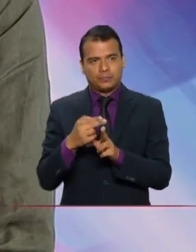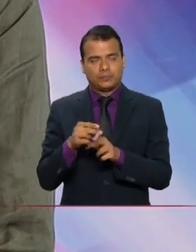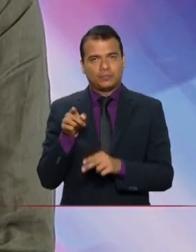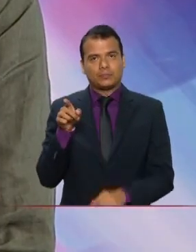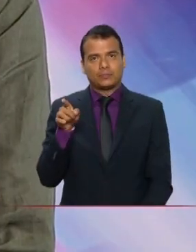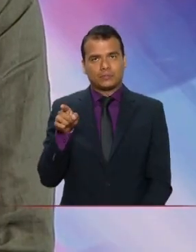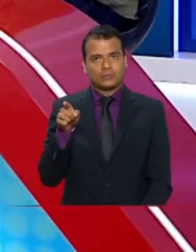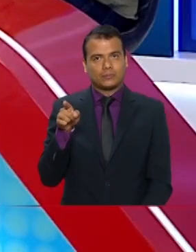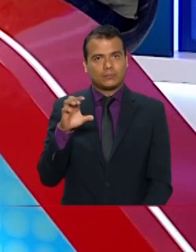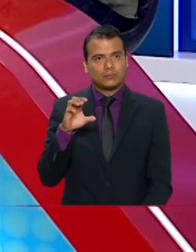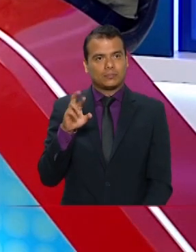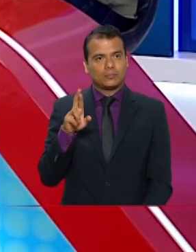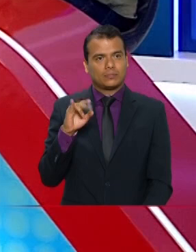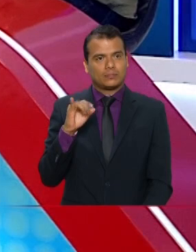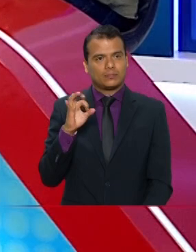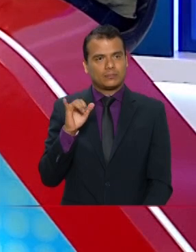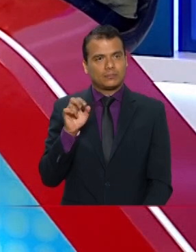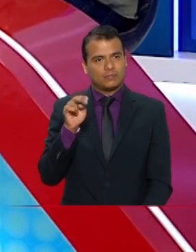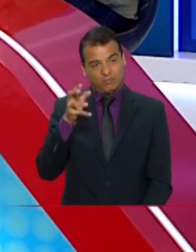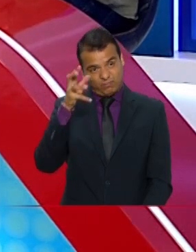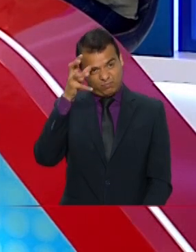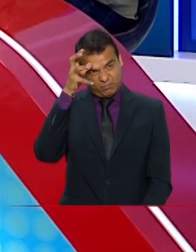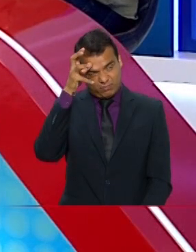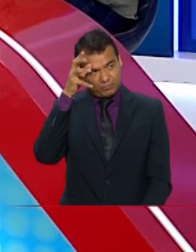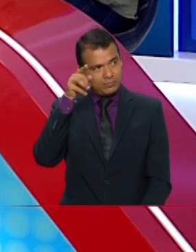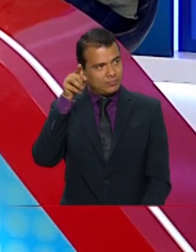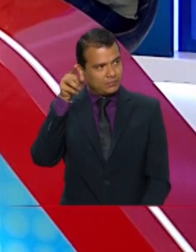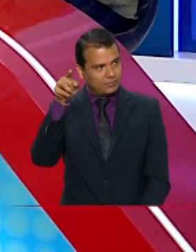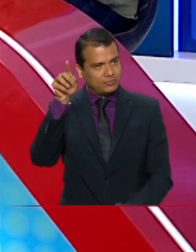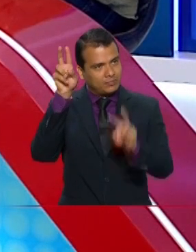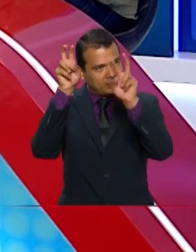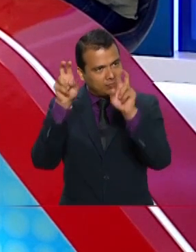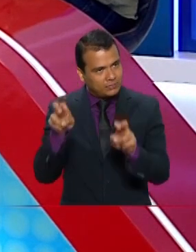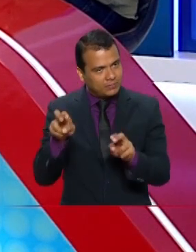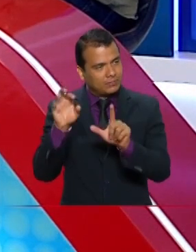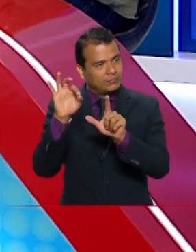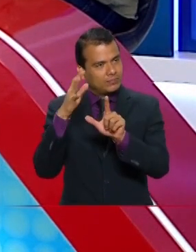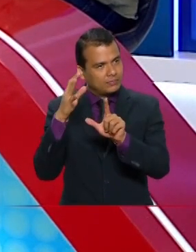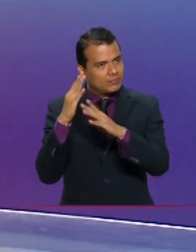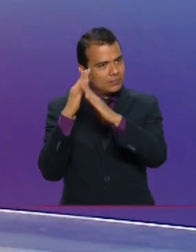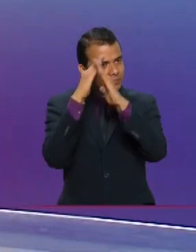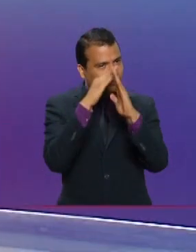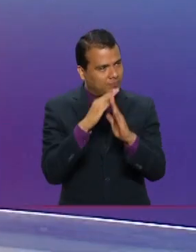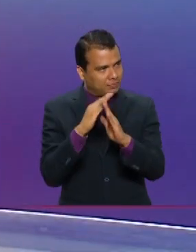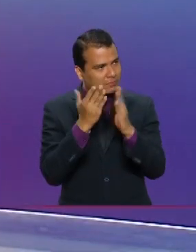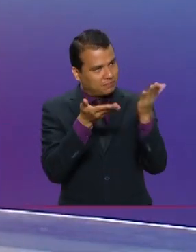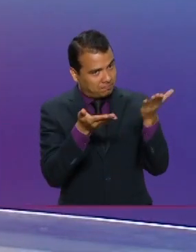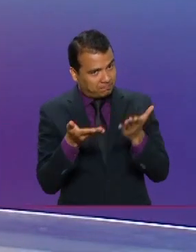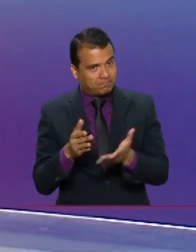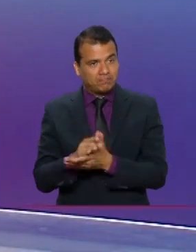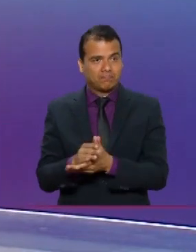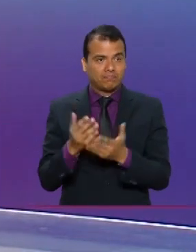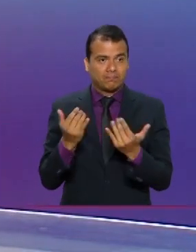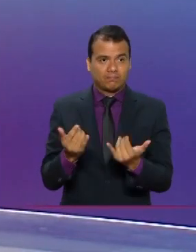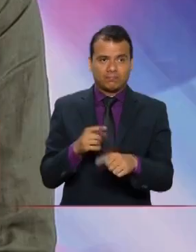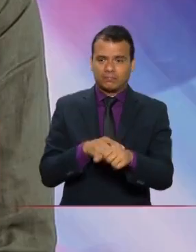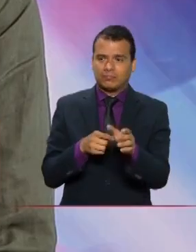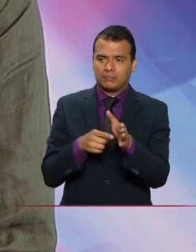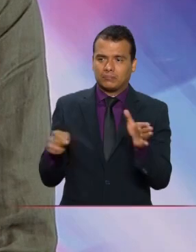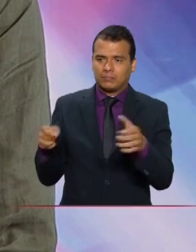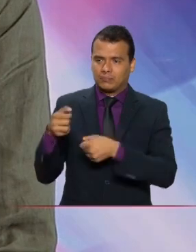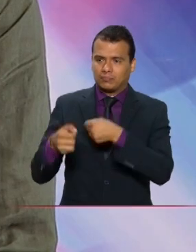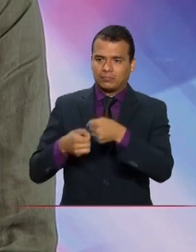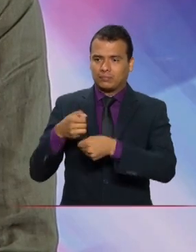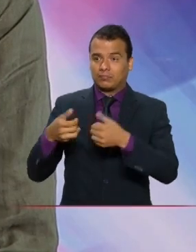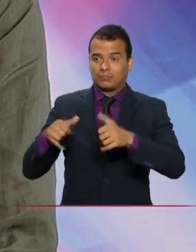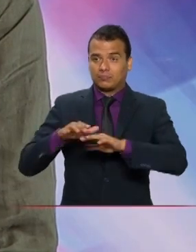Technologies. Cristian, bienvenido. Muchas gracias a ti por invitarme a este espacio. ¿Por estas fechas aumentan los ciberataques?